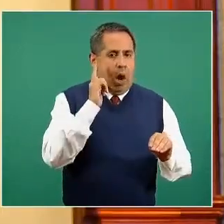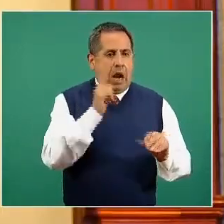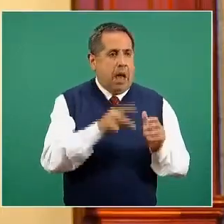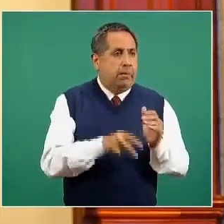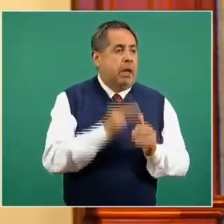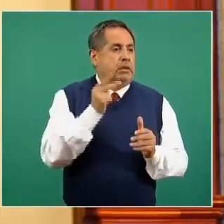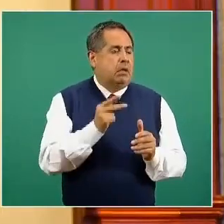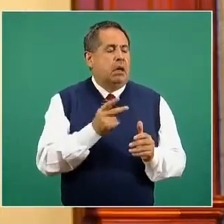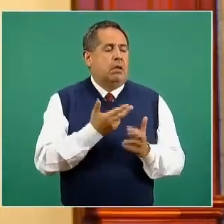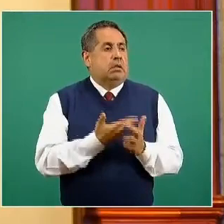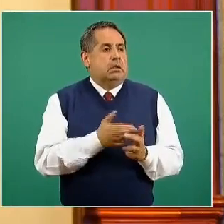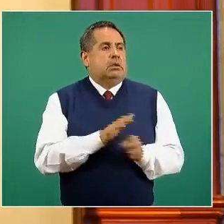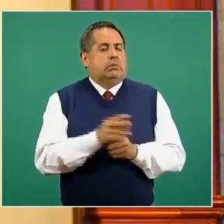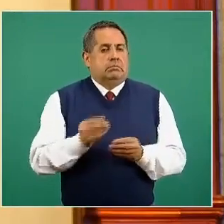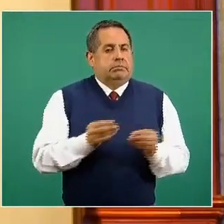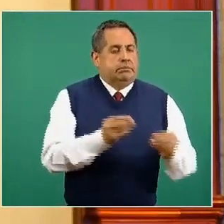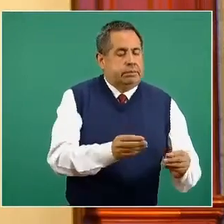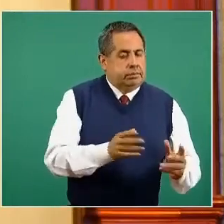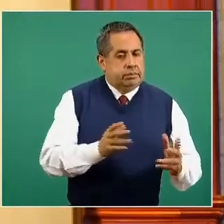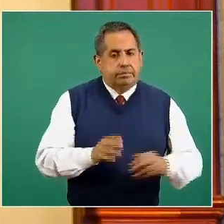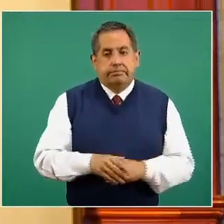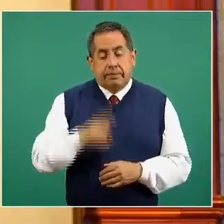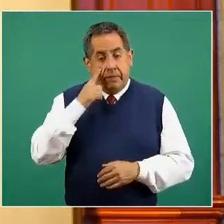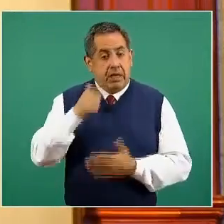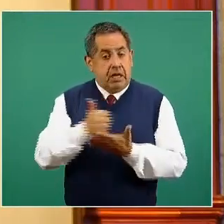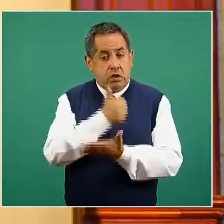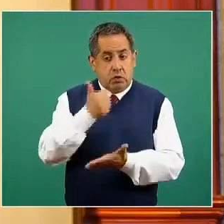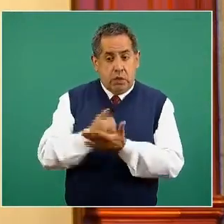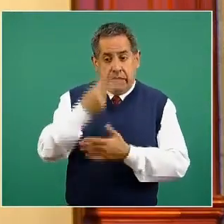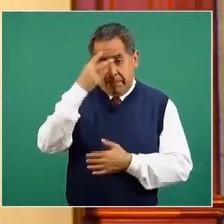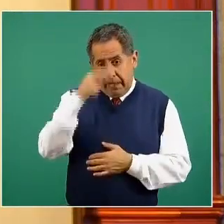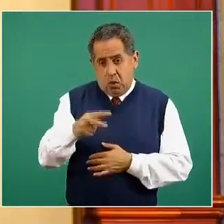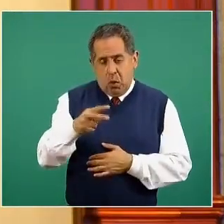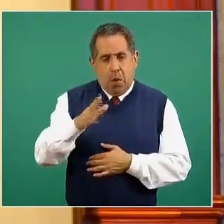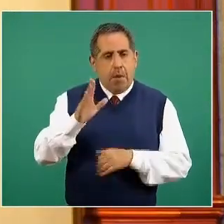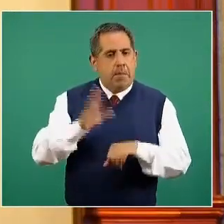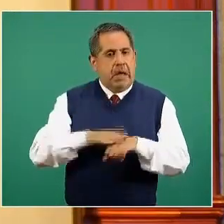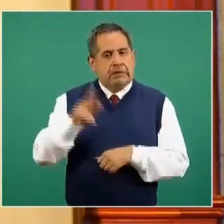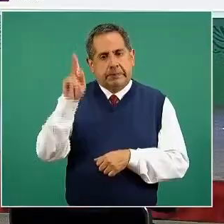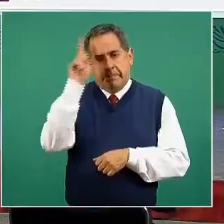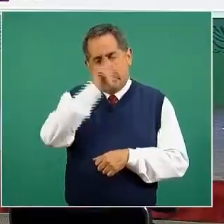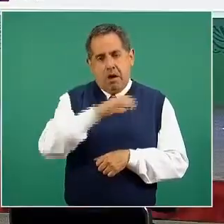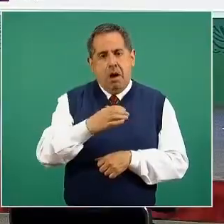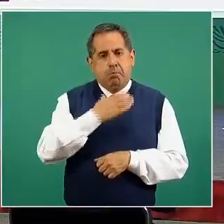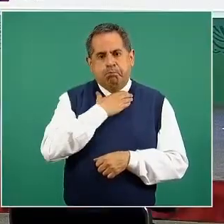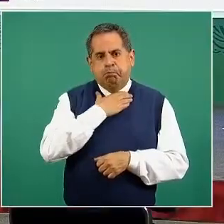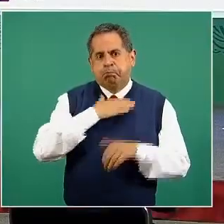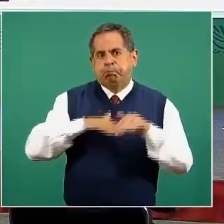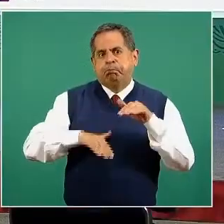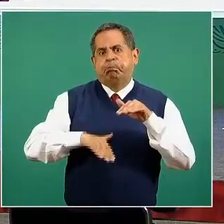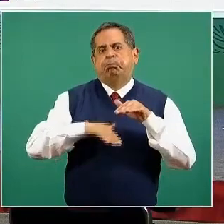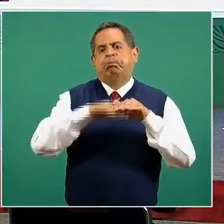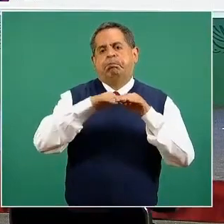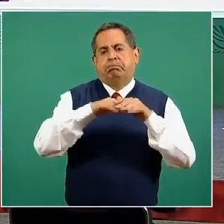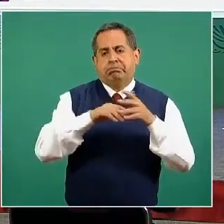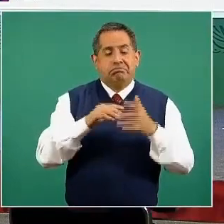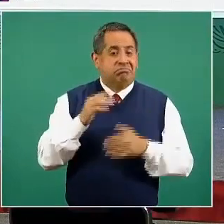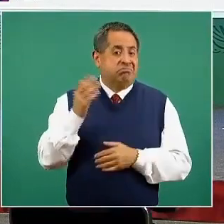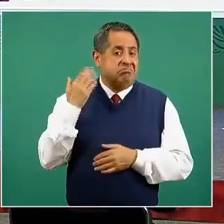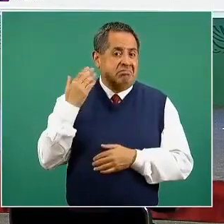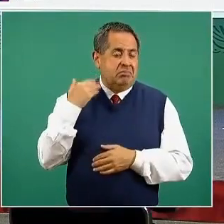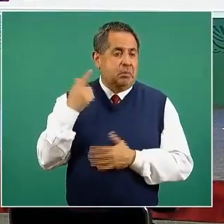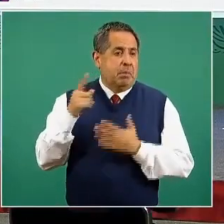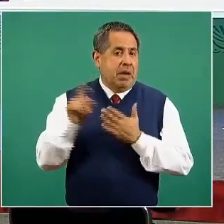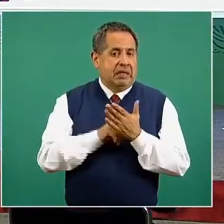disponibilidad correspondiente. Identificamos a Ciudad de México con la mayor ocupación, esto ha ocurrido desde prácticamente el mes pasado con